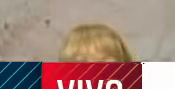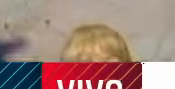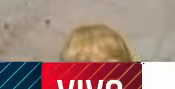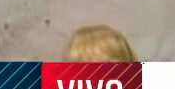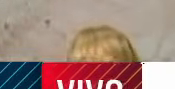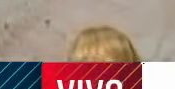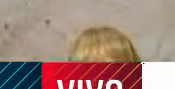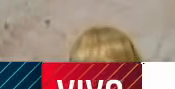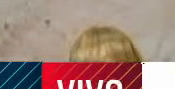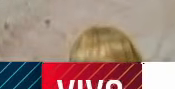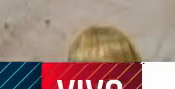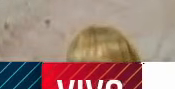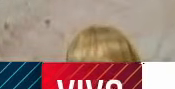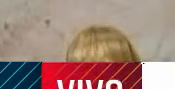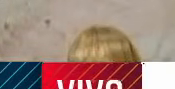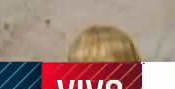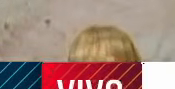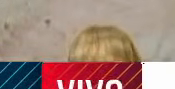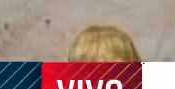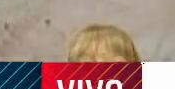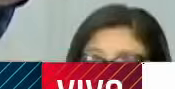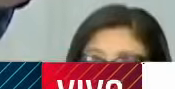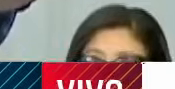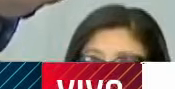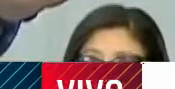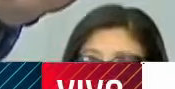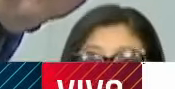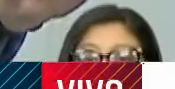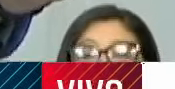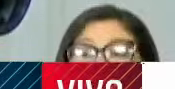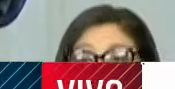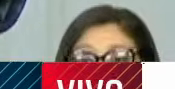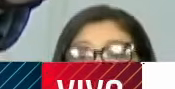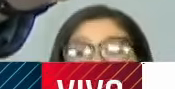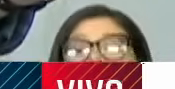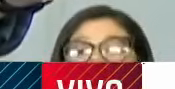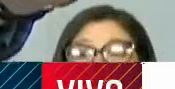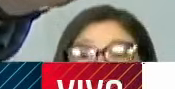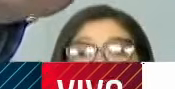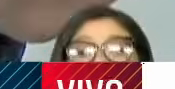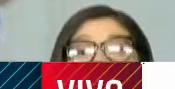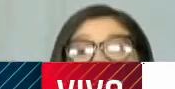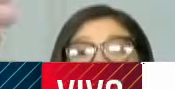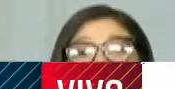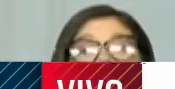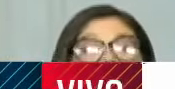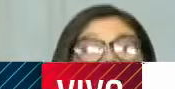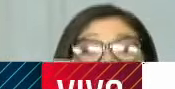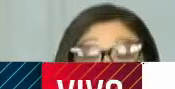habla de los gobernadores. Y los gobernadores en estas sesiones son claves. Pero cuando